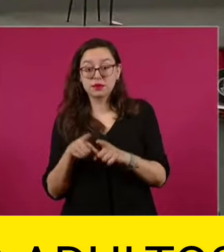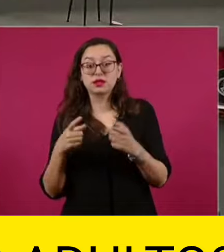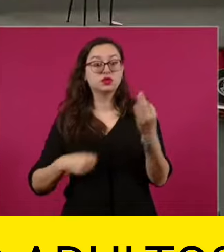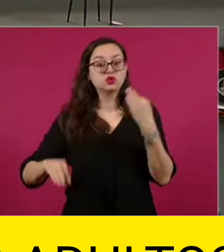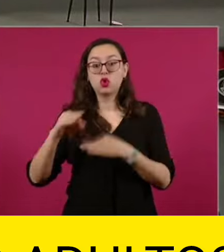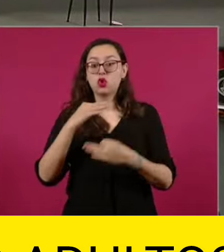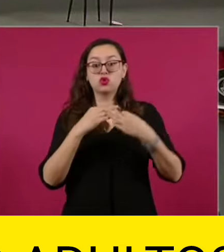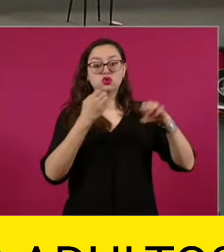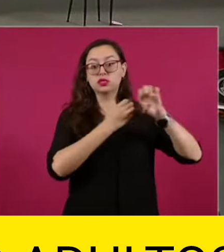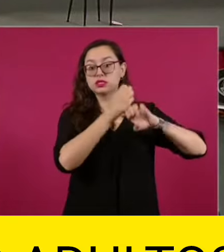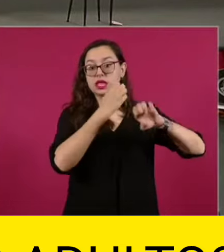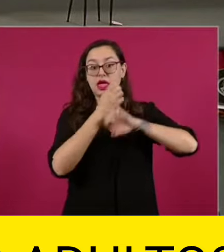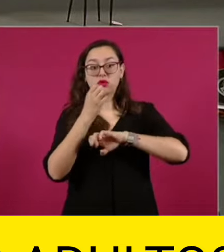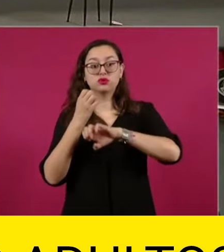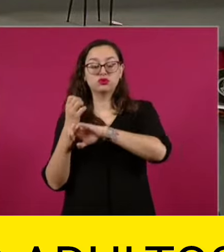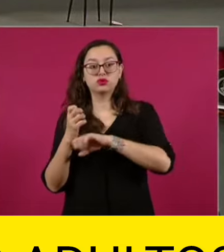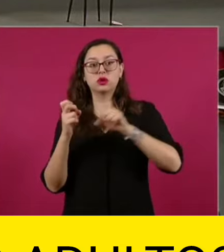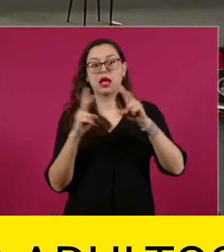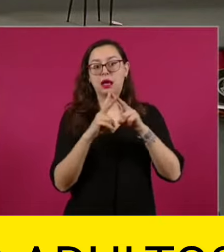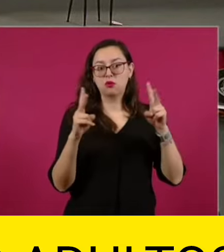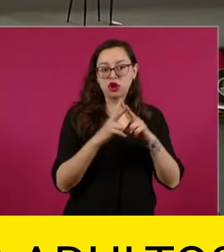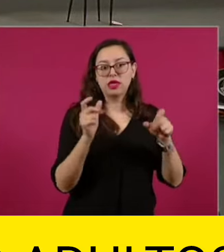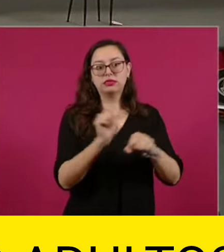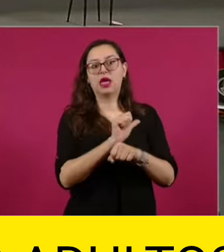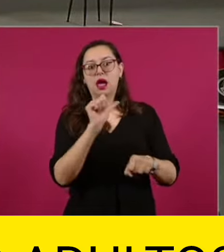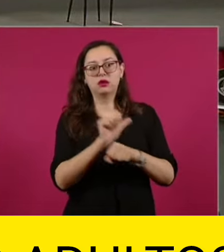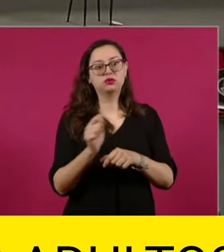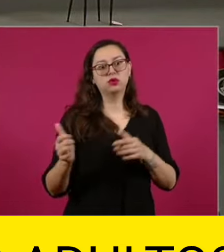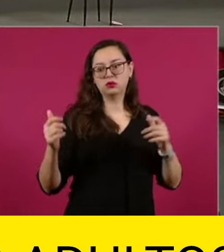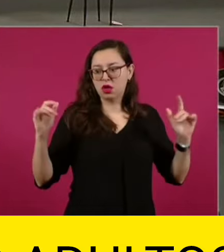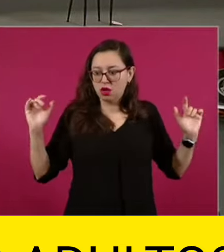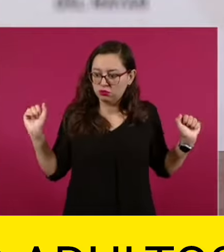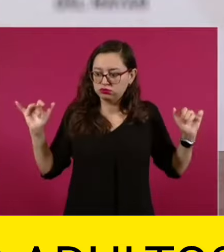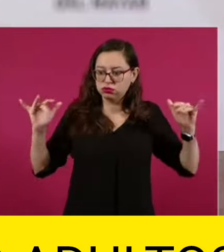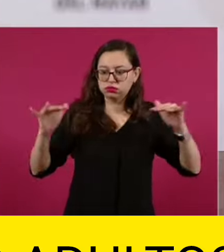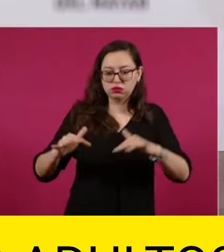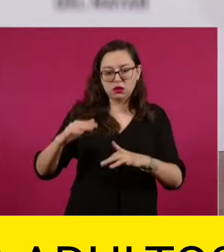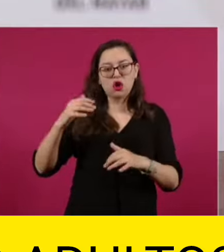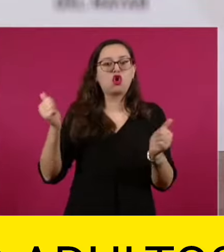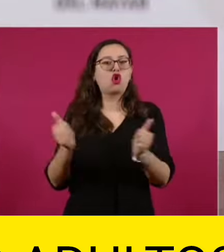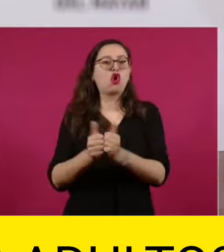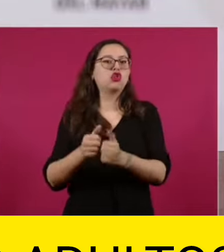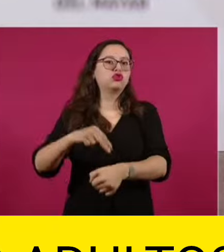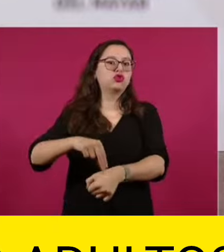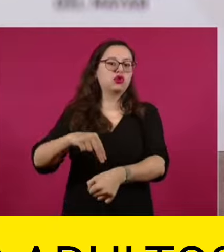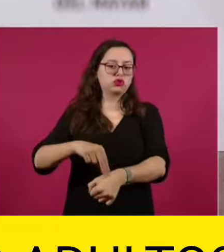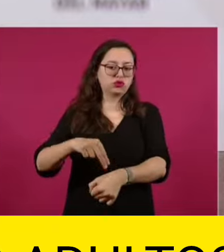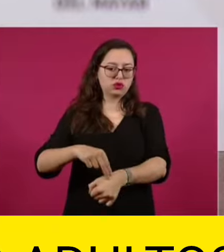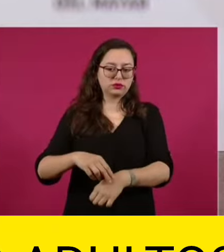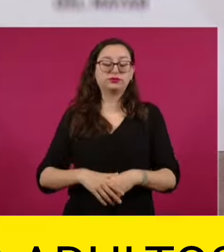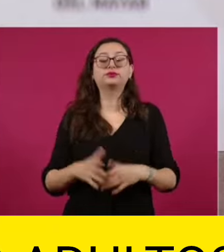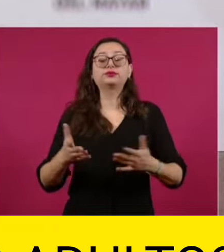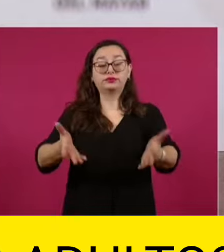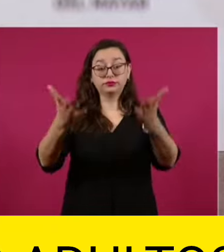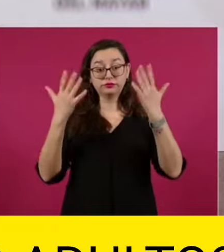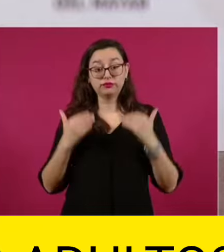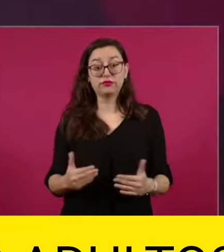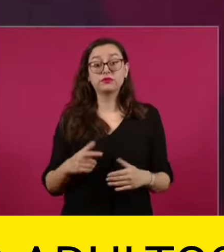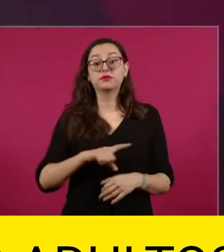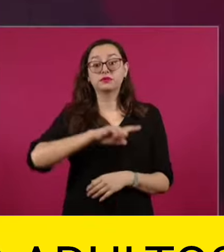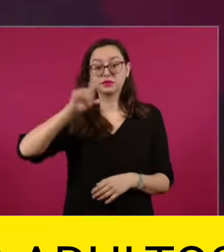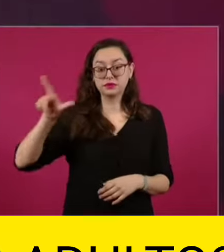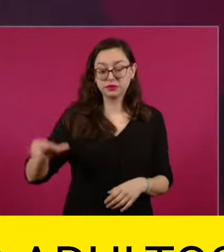los estados. Adelante. Posterior pasamos a la entrega de los apoyos, que se realizó pues de manera masiva al ser un número